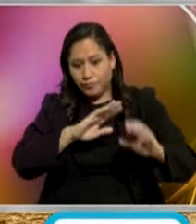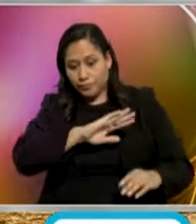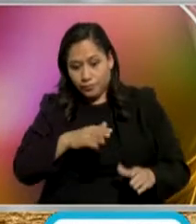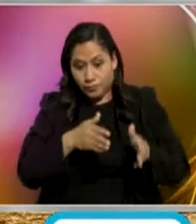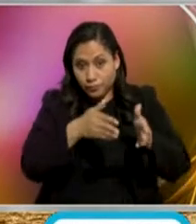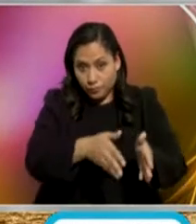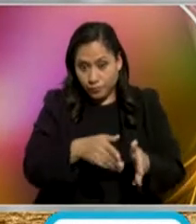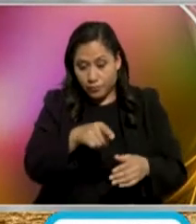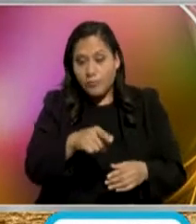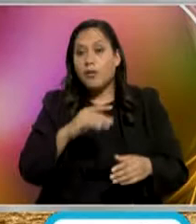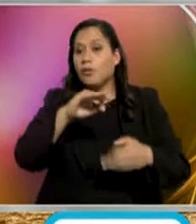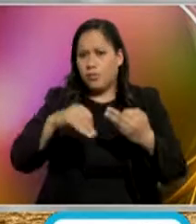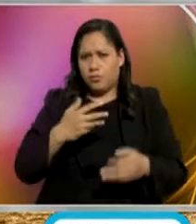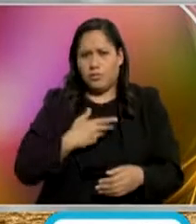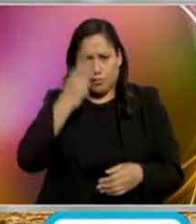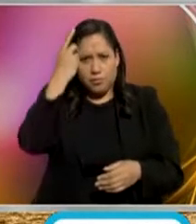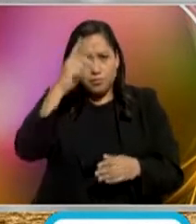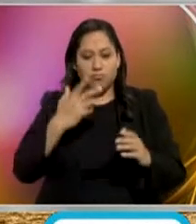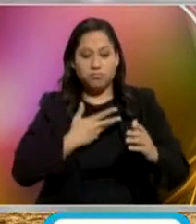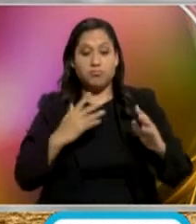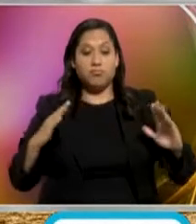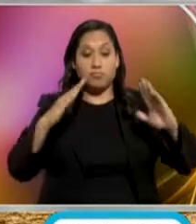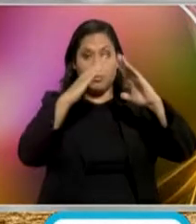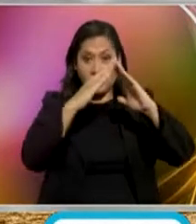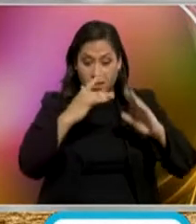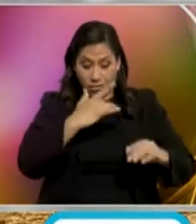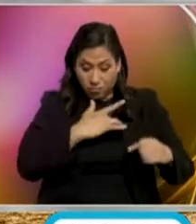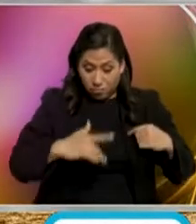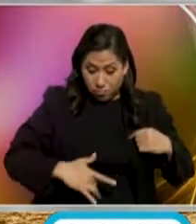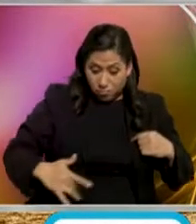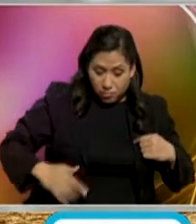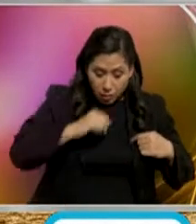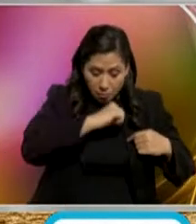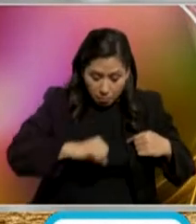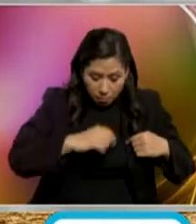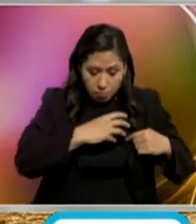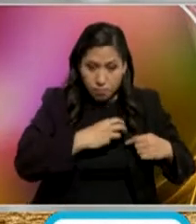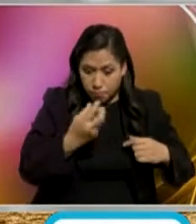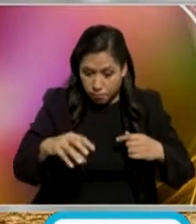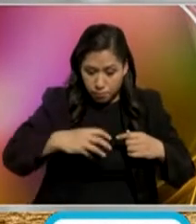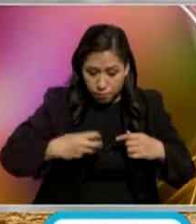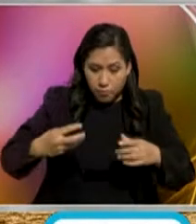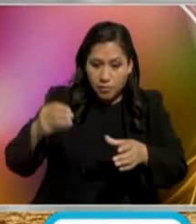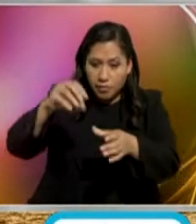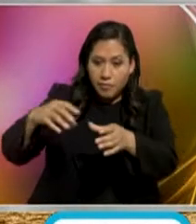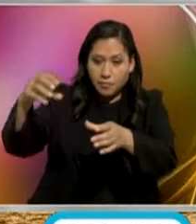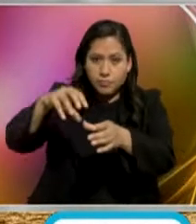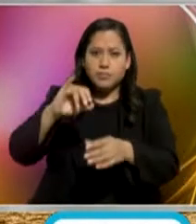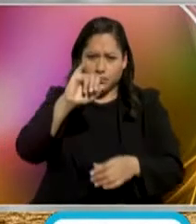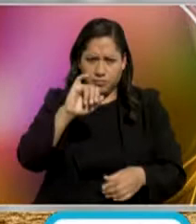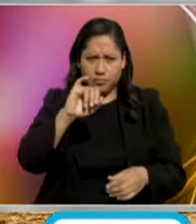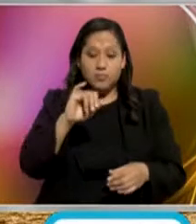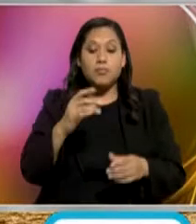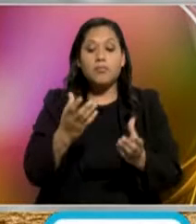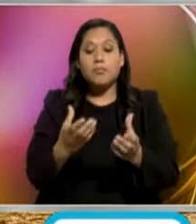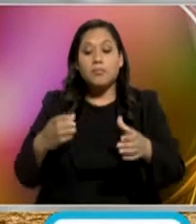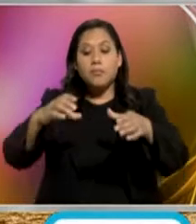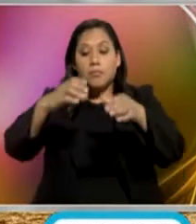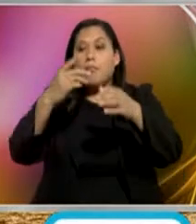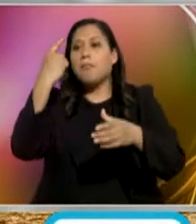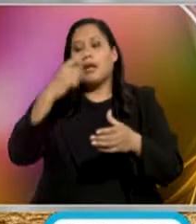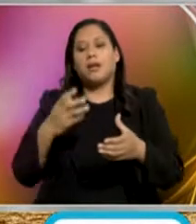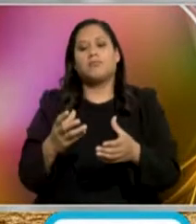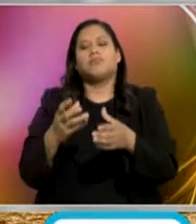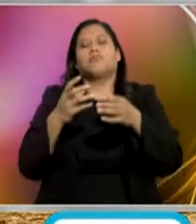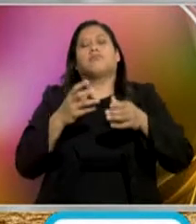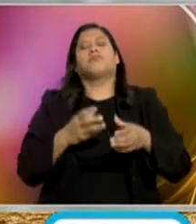todos tenían una tumba, y todos además... ¿Sacaban los órganos de todos los difuntos? Pues los órganos los sacan y los ponían en jarras para que los llevas, porque